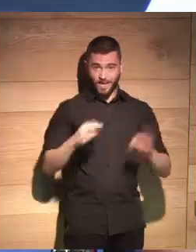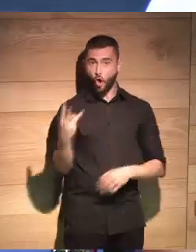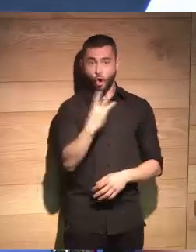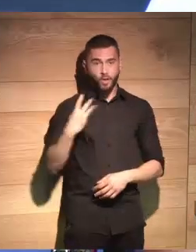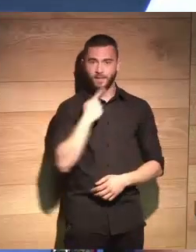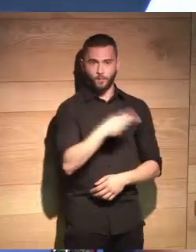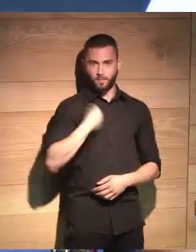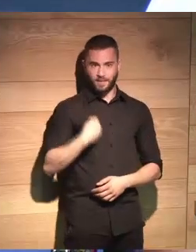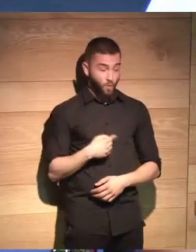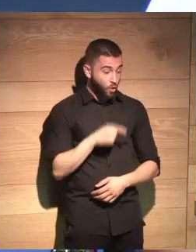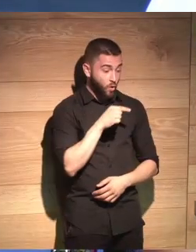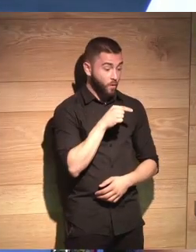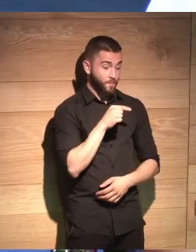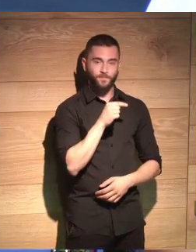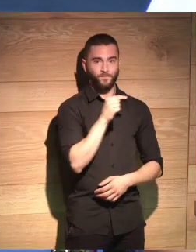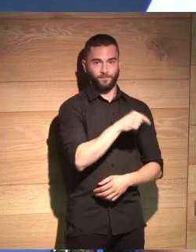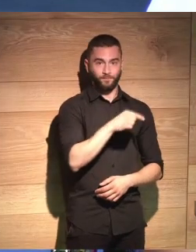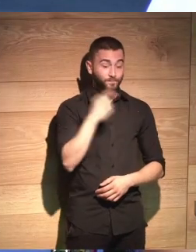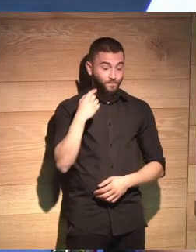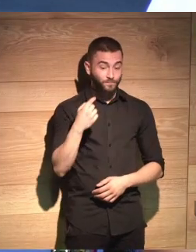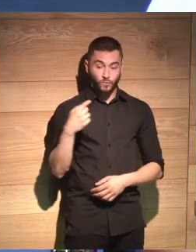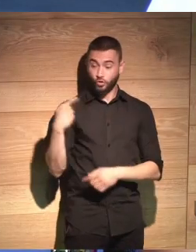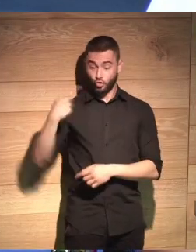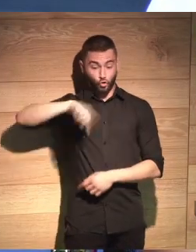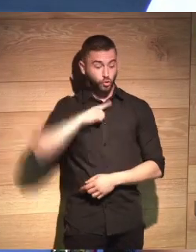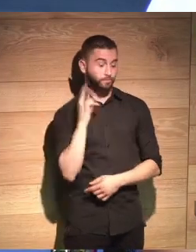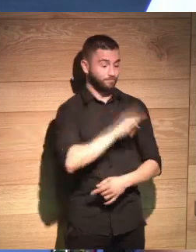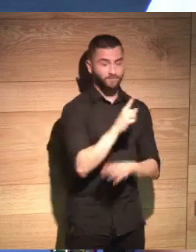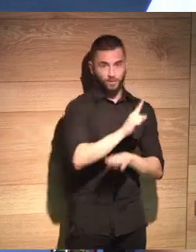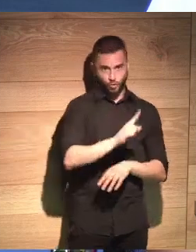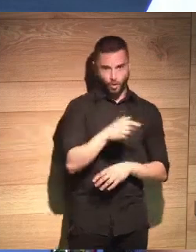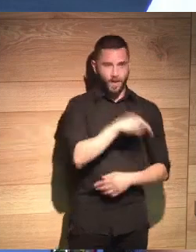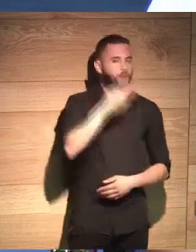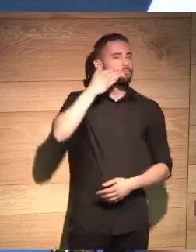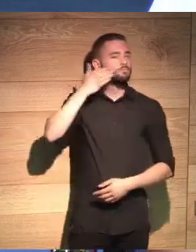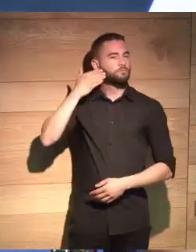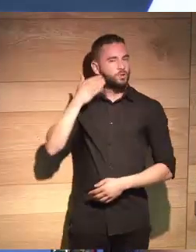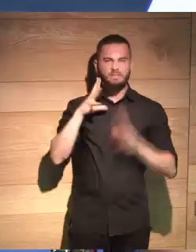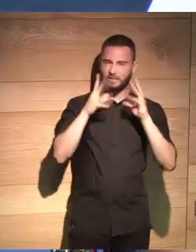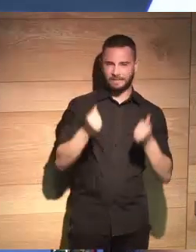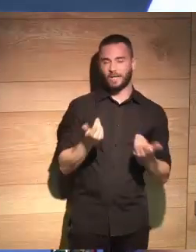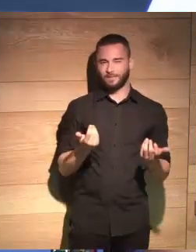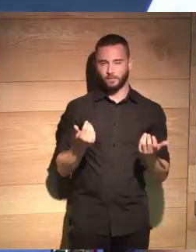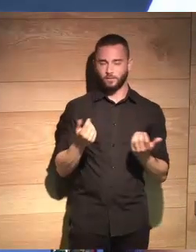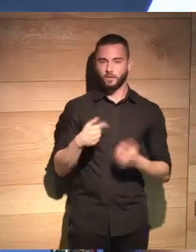tres. Eres tan orgullosa y arrogante a veces que seguías sin creernos. Te pusiste de pie muy